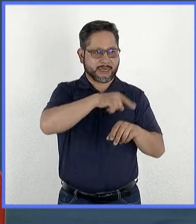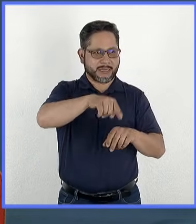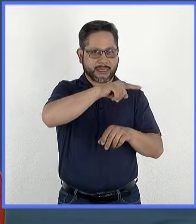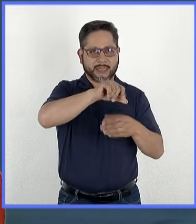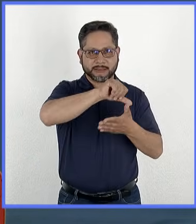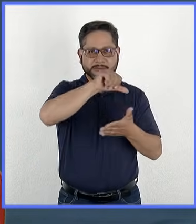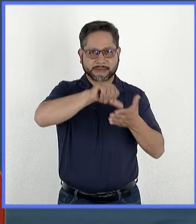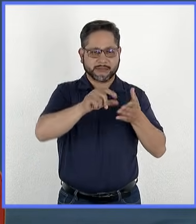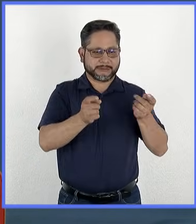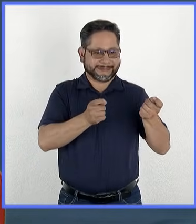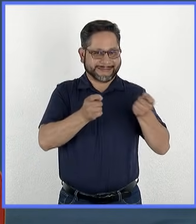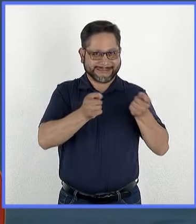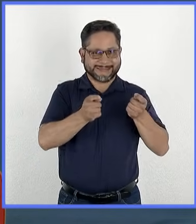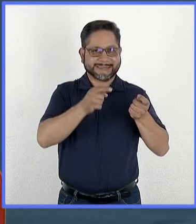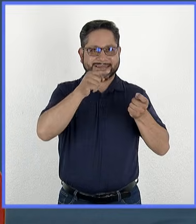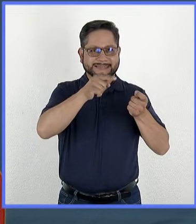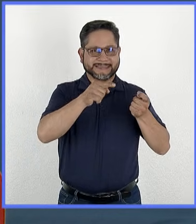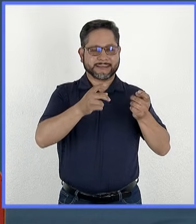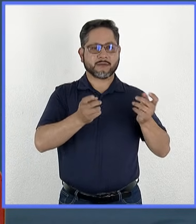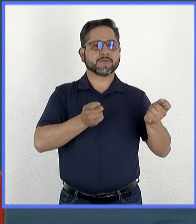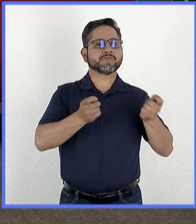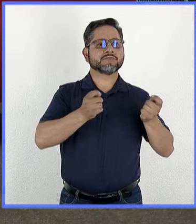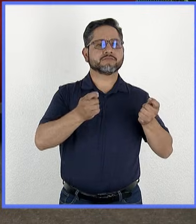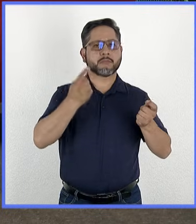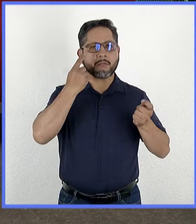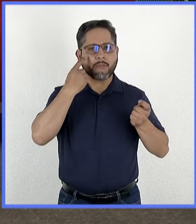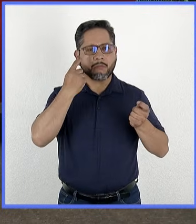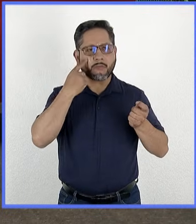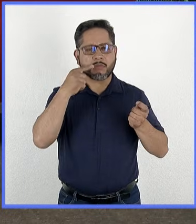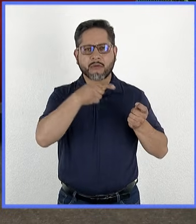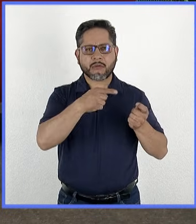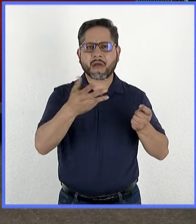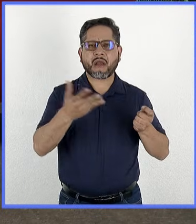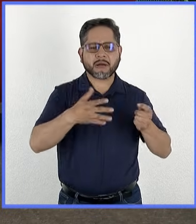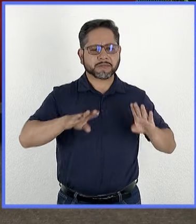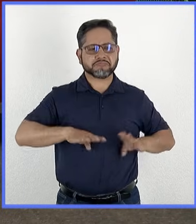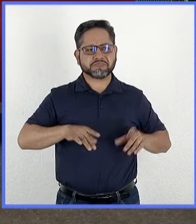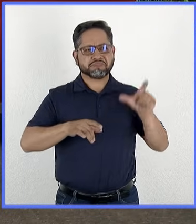control de operaciones del acueducto, debe tener